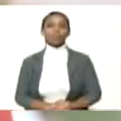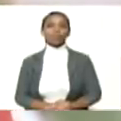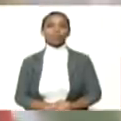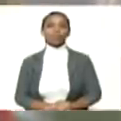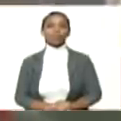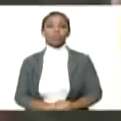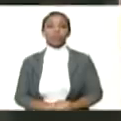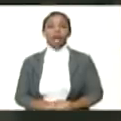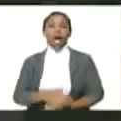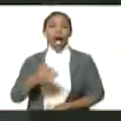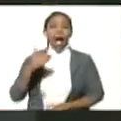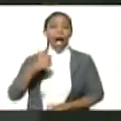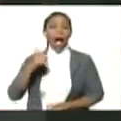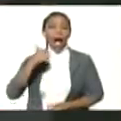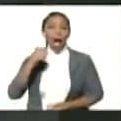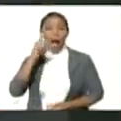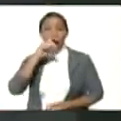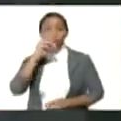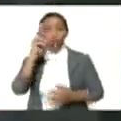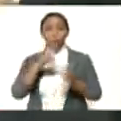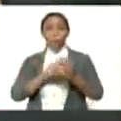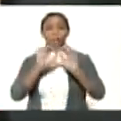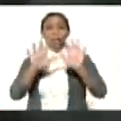Aquel año 2016